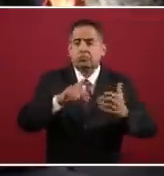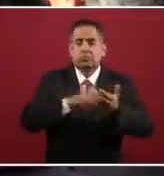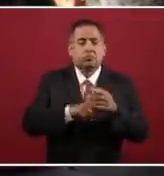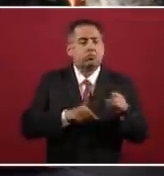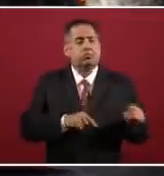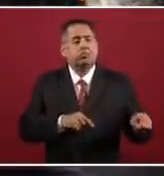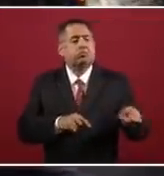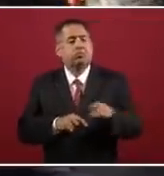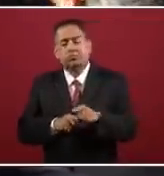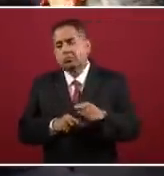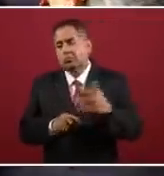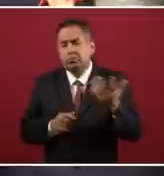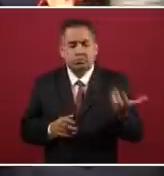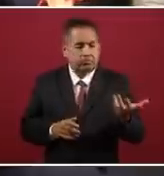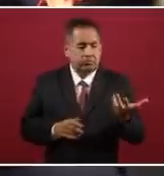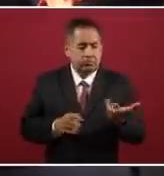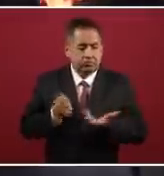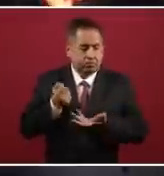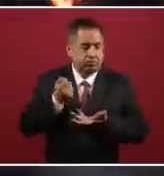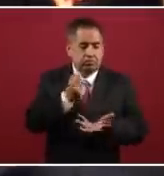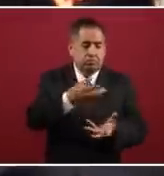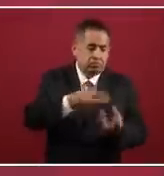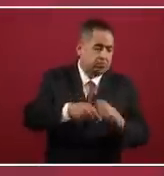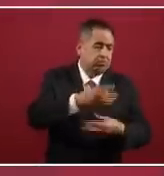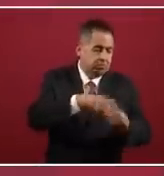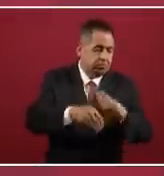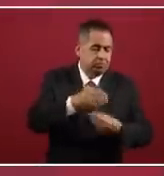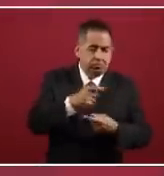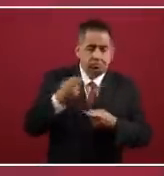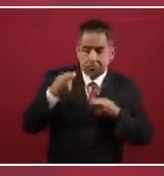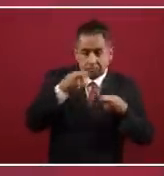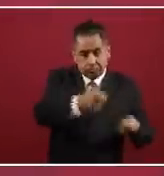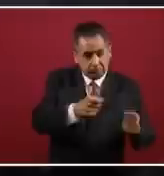dependencias que manejan recursos con este propósito.